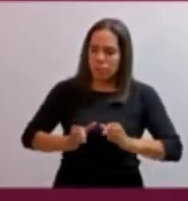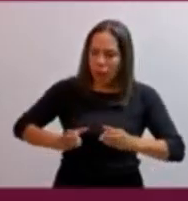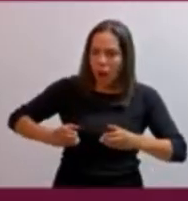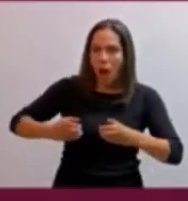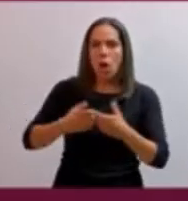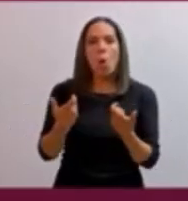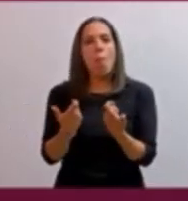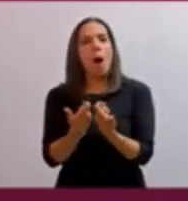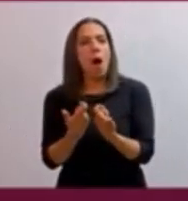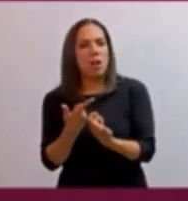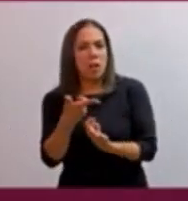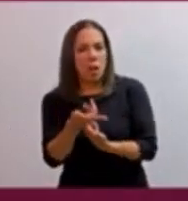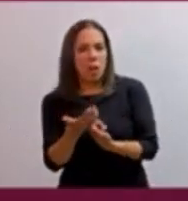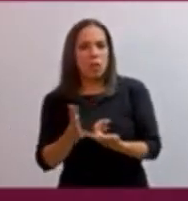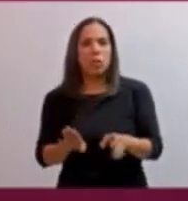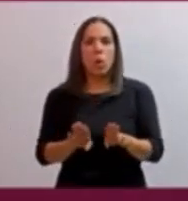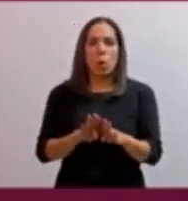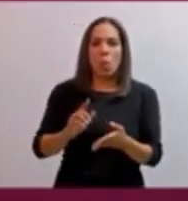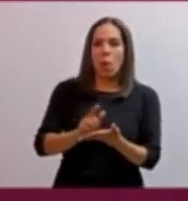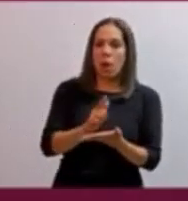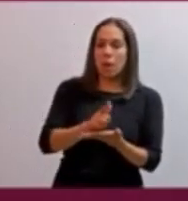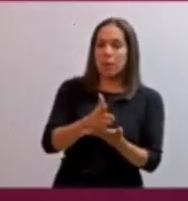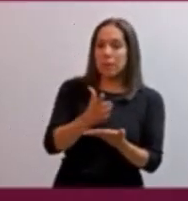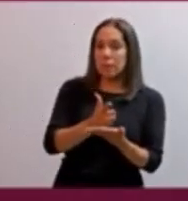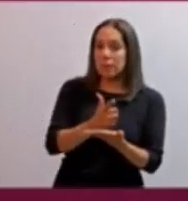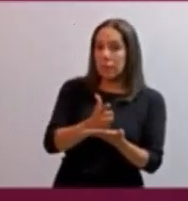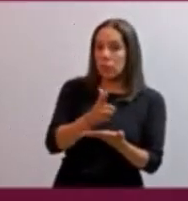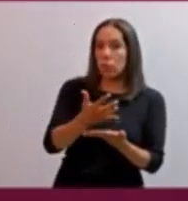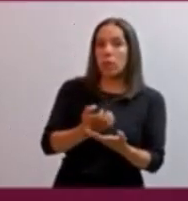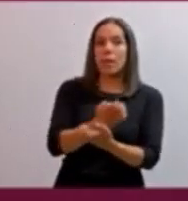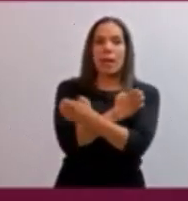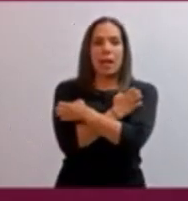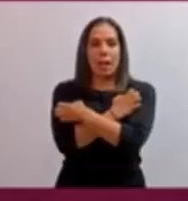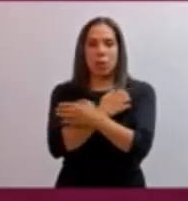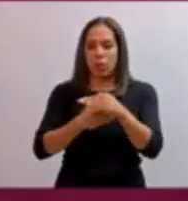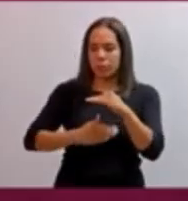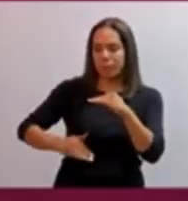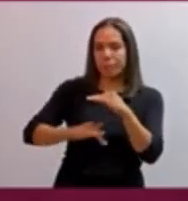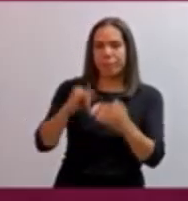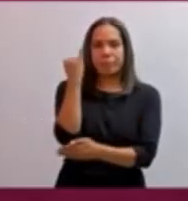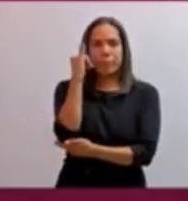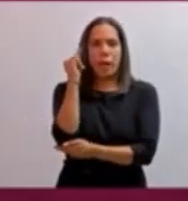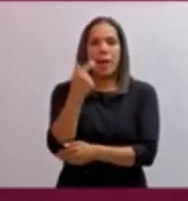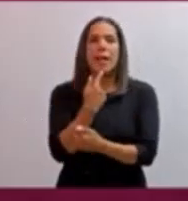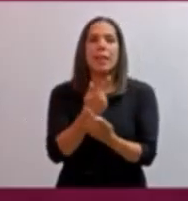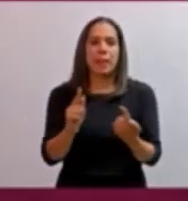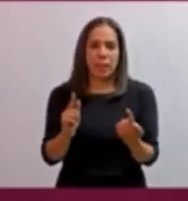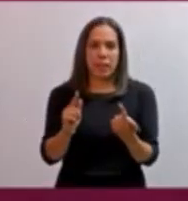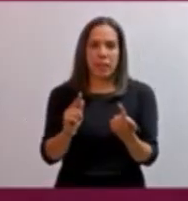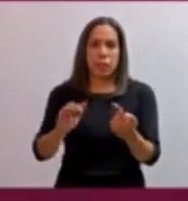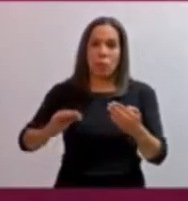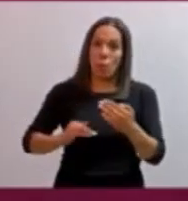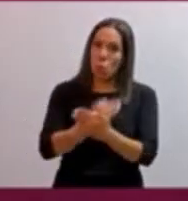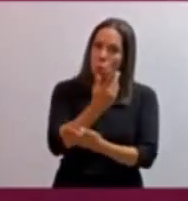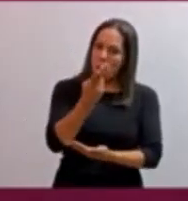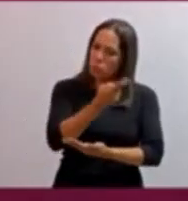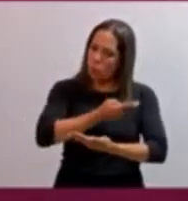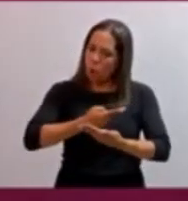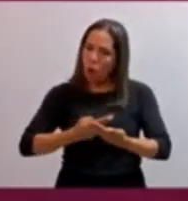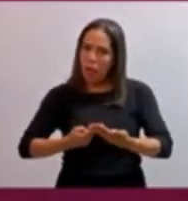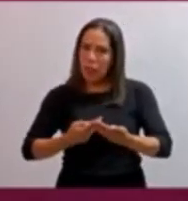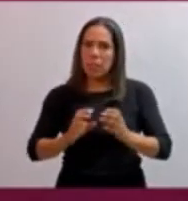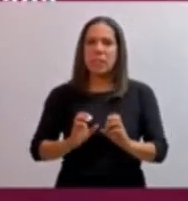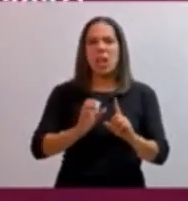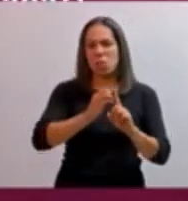y 2022 para la Licenciatura en Educación Preescolar, así como el rediseño de programas de la Maestría en Competencias para